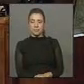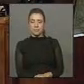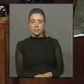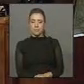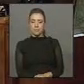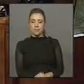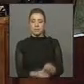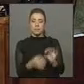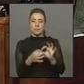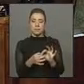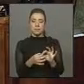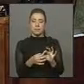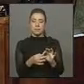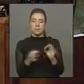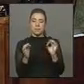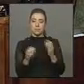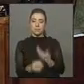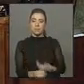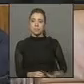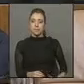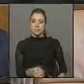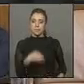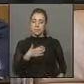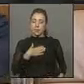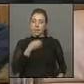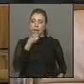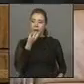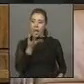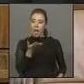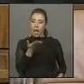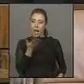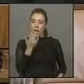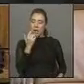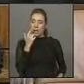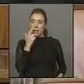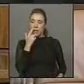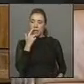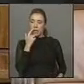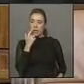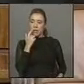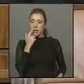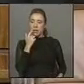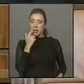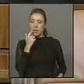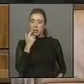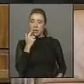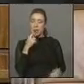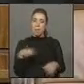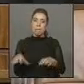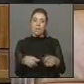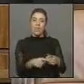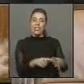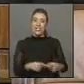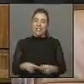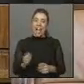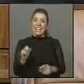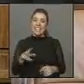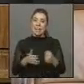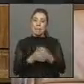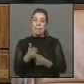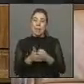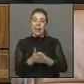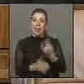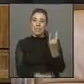Muchas gracias señora Presidenta. Para decir que la región en el movimiento social de Aysén pelea por una